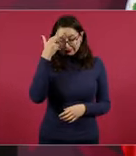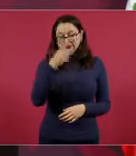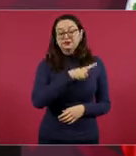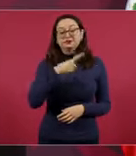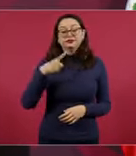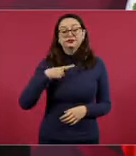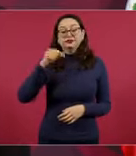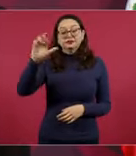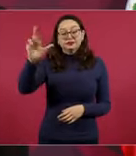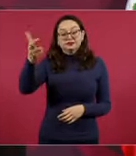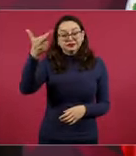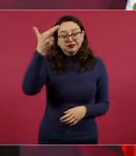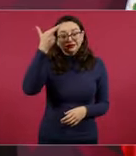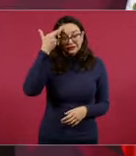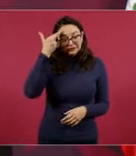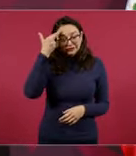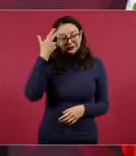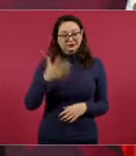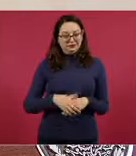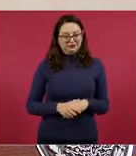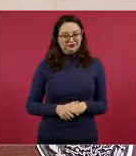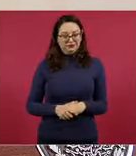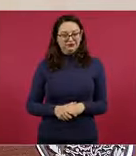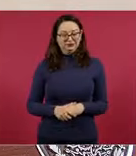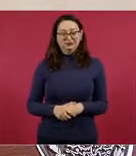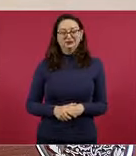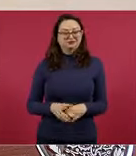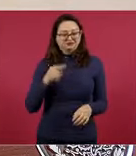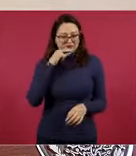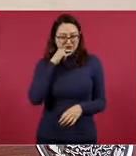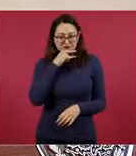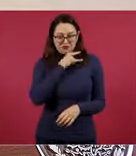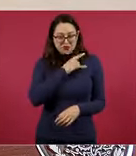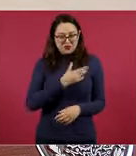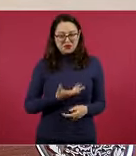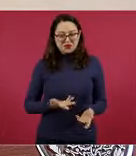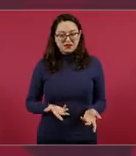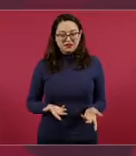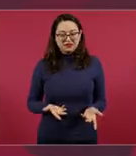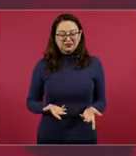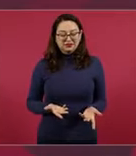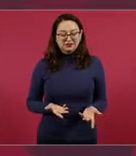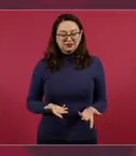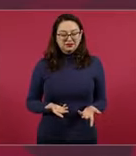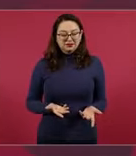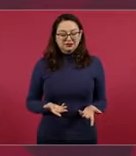De lo hipócrita que eran. Y siguen siendo.